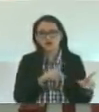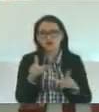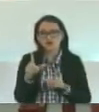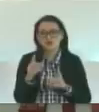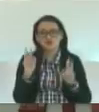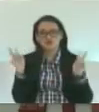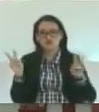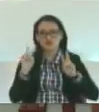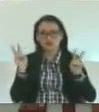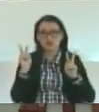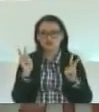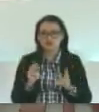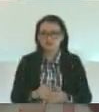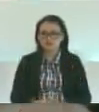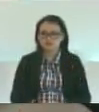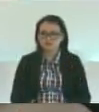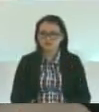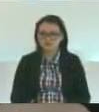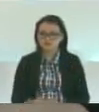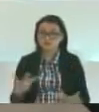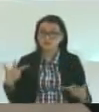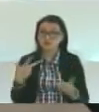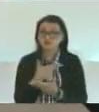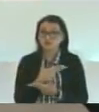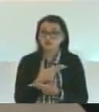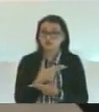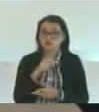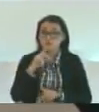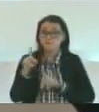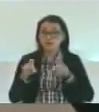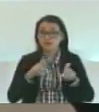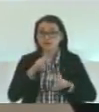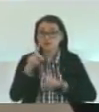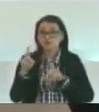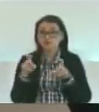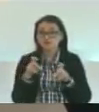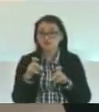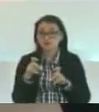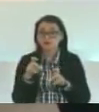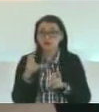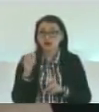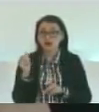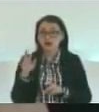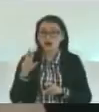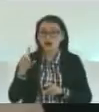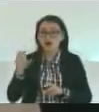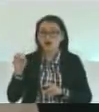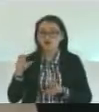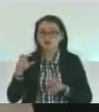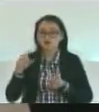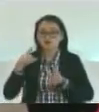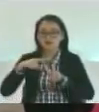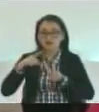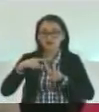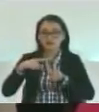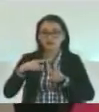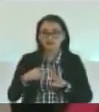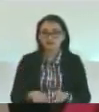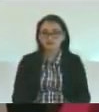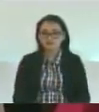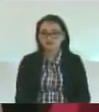gran victoria. Para cerrar el ciclo de preguntas, tiene la palabra Carlos Rebete, de Venezolana de Televisión.